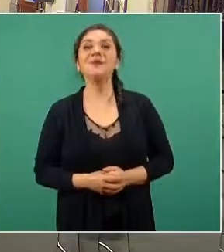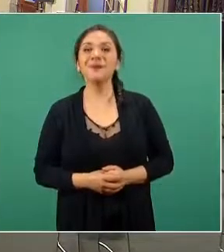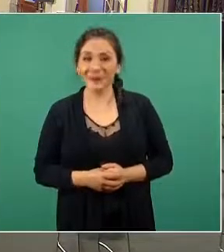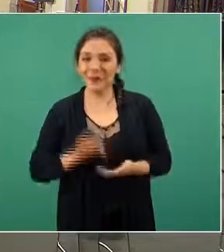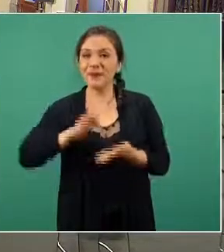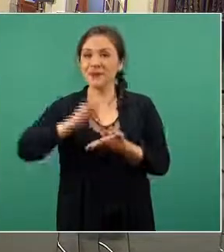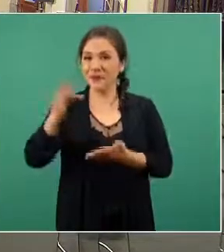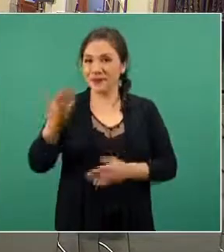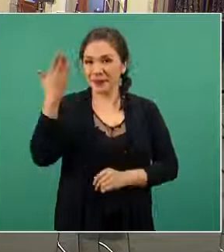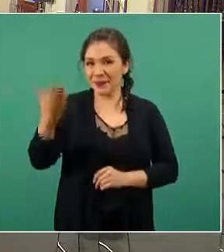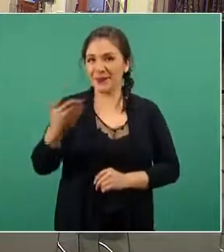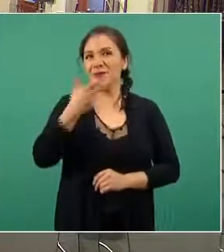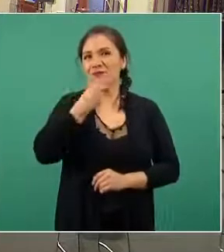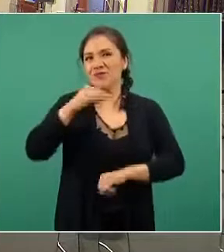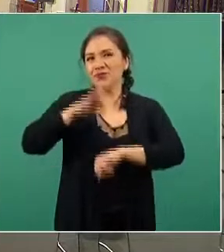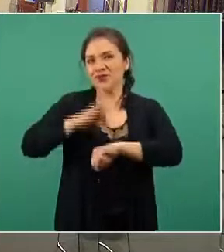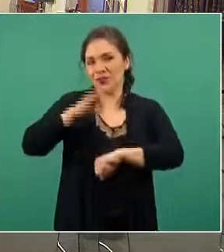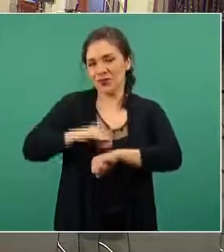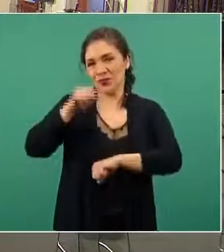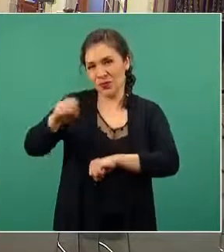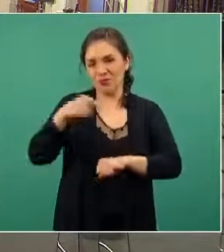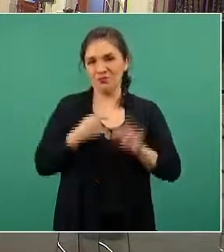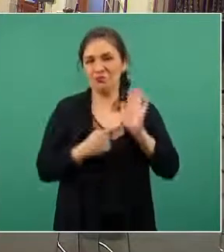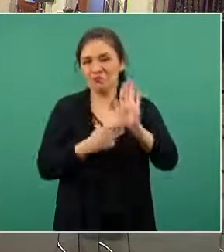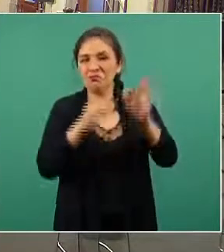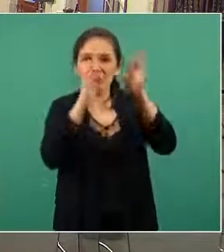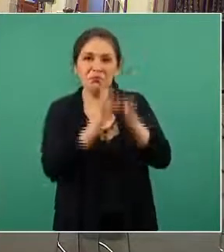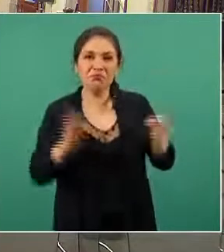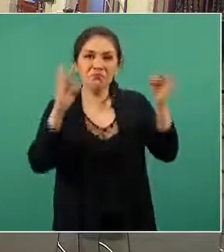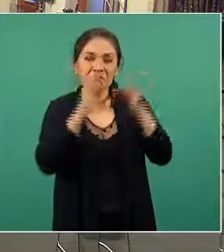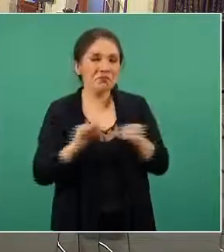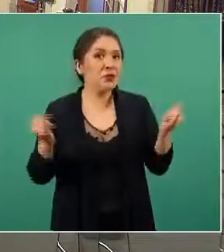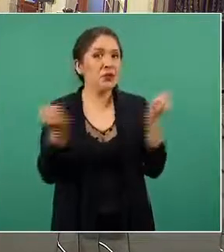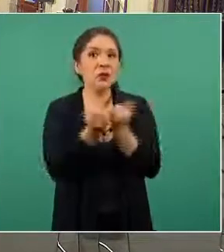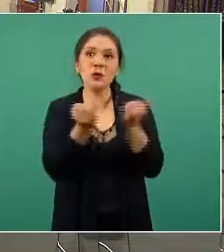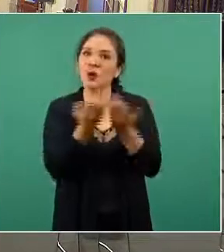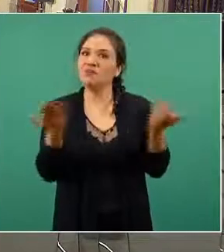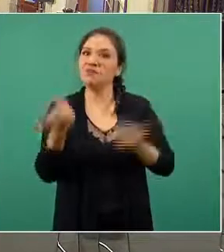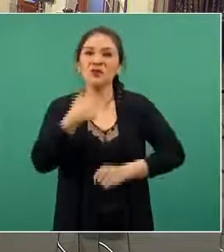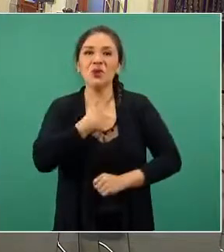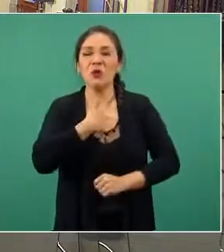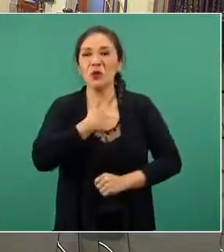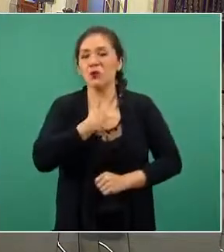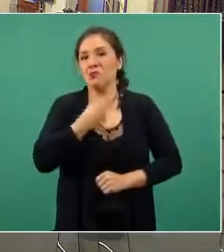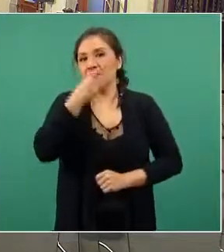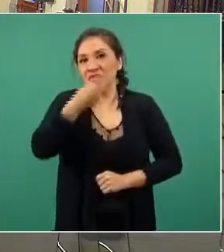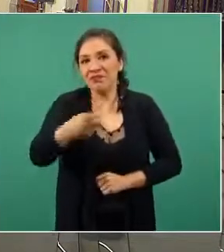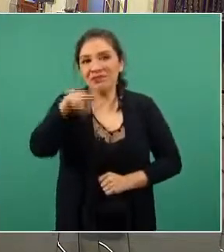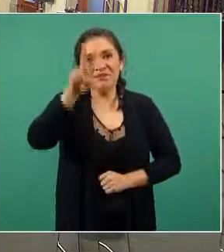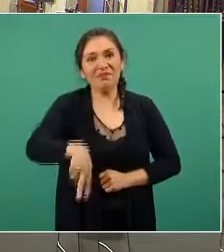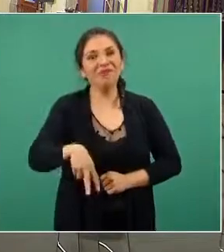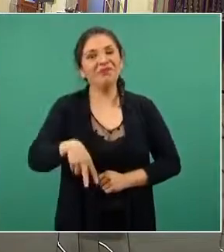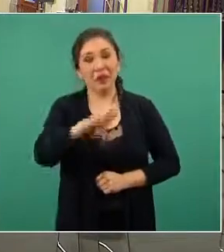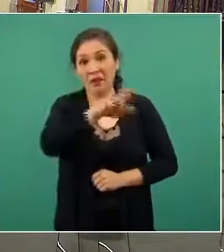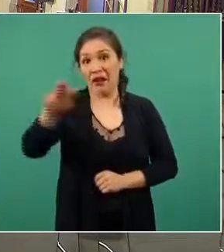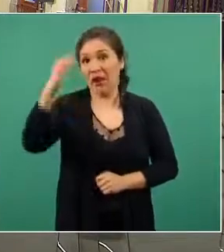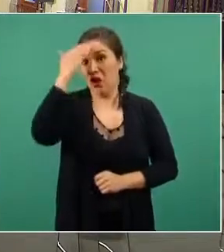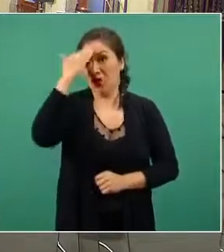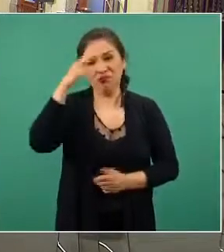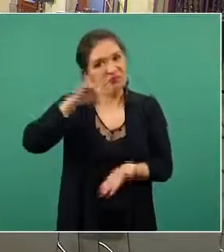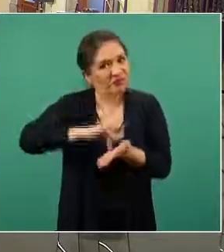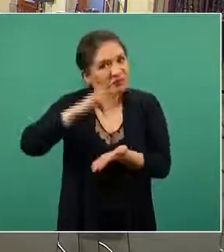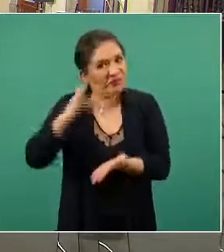Muchas gracias, doctor, por la presentación. De igual manera, pues yo expreso mi reconocimiento y